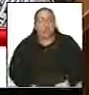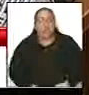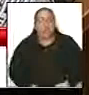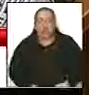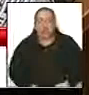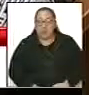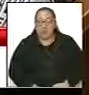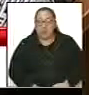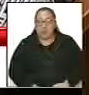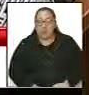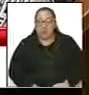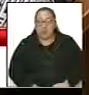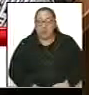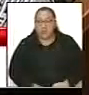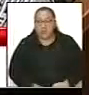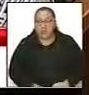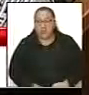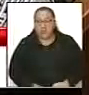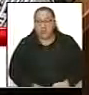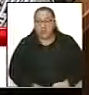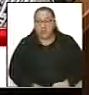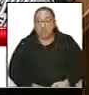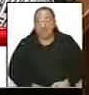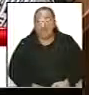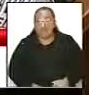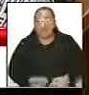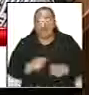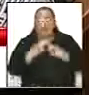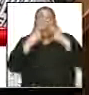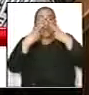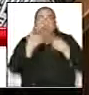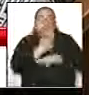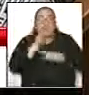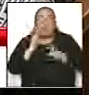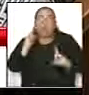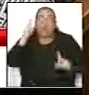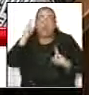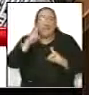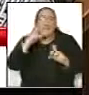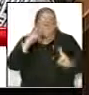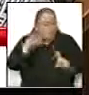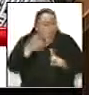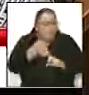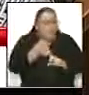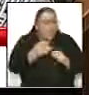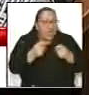de ellas es tanto en la selva como en las partes donde no llegamos a cubrir, digamos,